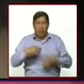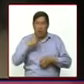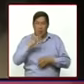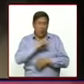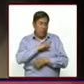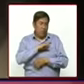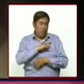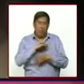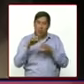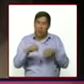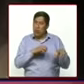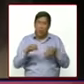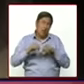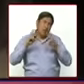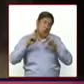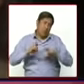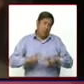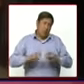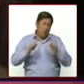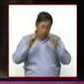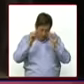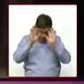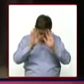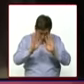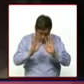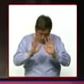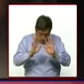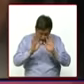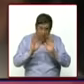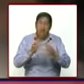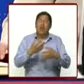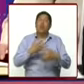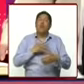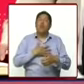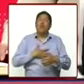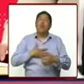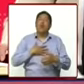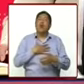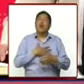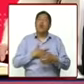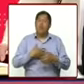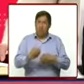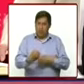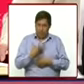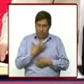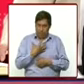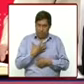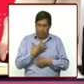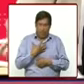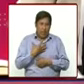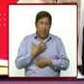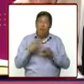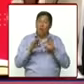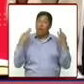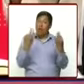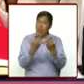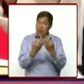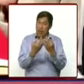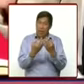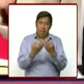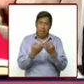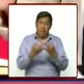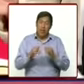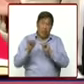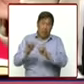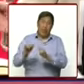que están llevando a cabo esta investigación. Bien, otro dato que quiero que me confirmes, por favor, esto para que quede claro. La familia todavía está